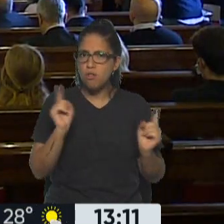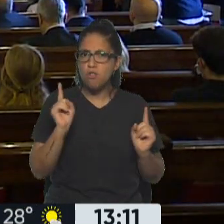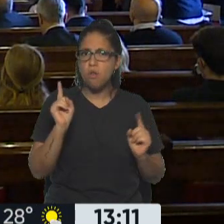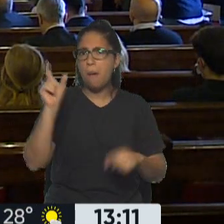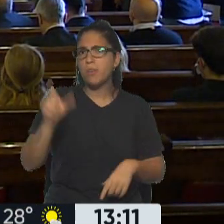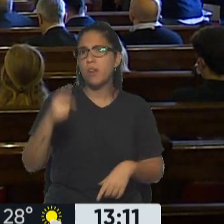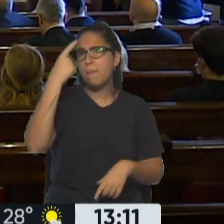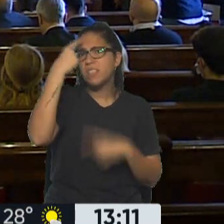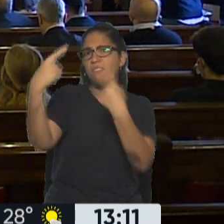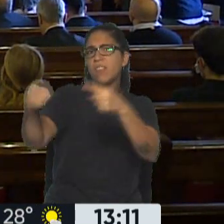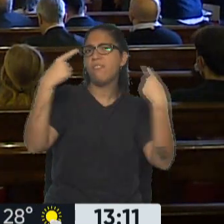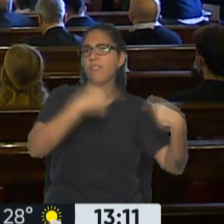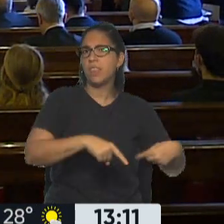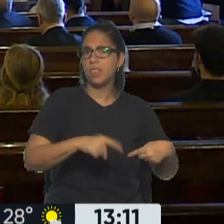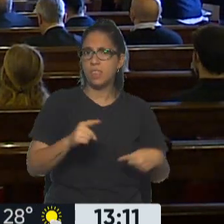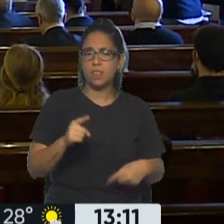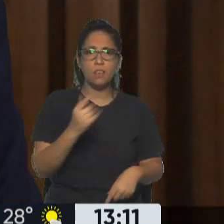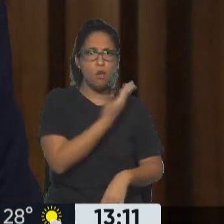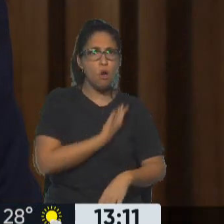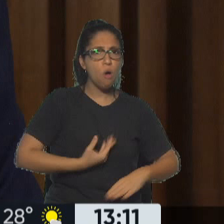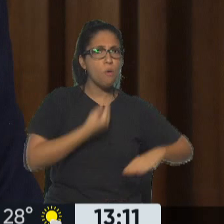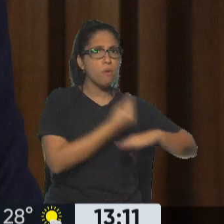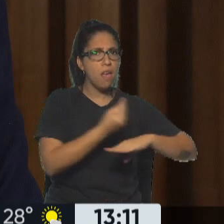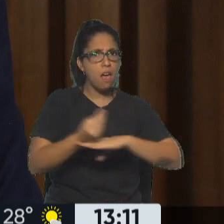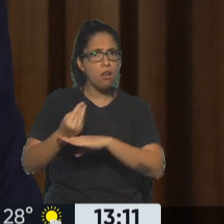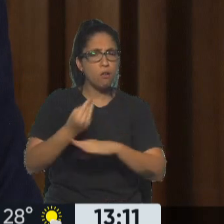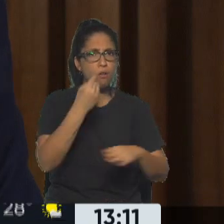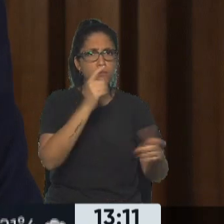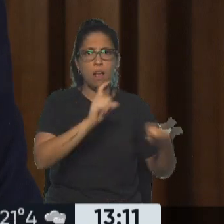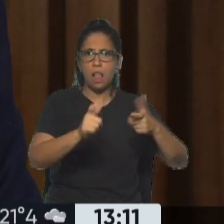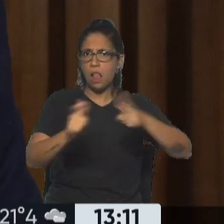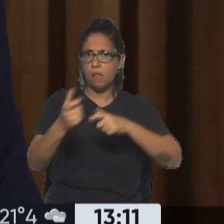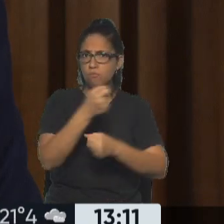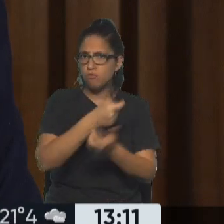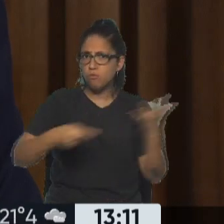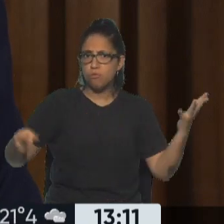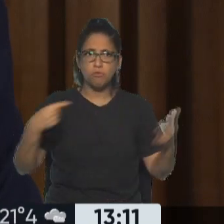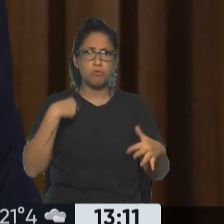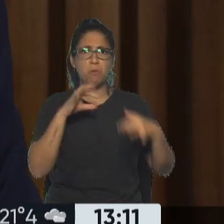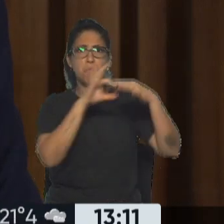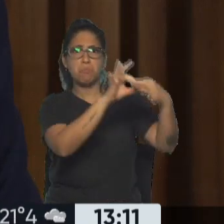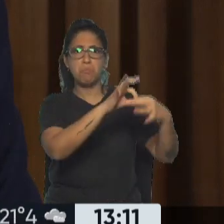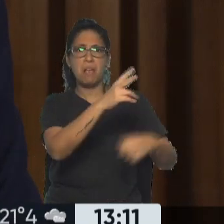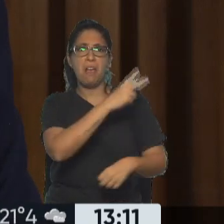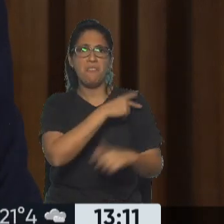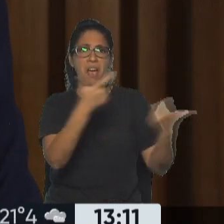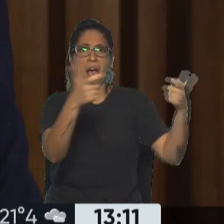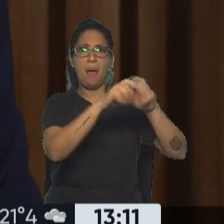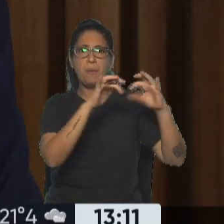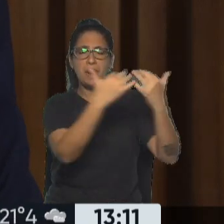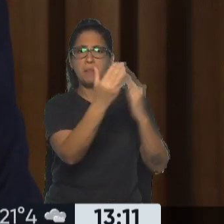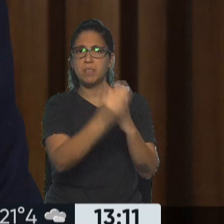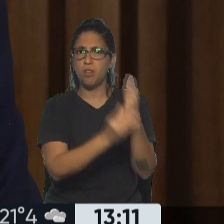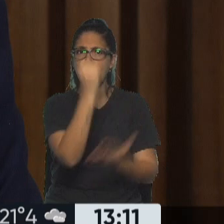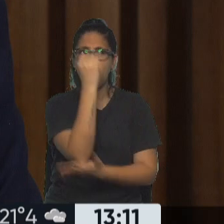piensa distinto. Han pasado muchos gobiernos y la relación que he tenido con la jefatura de gabinete, ministerios de economía, ha